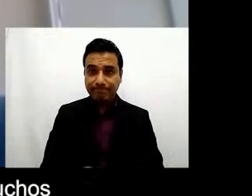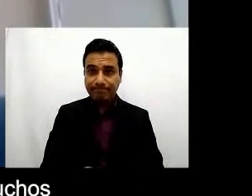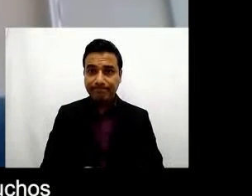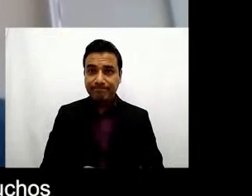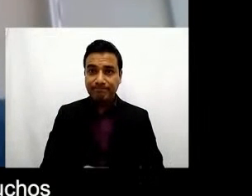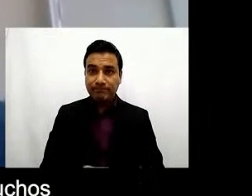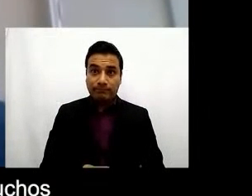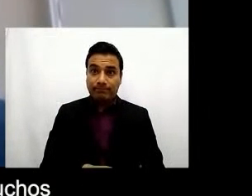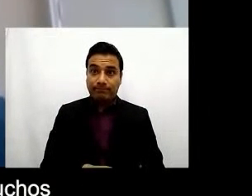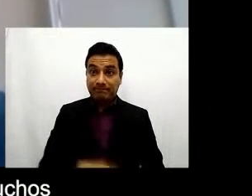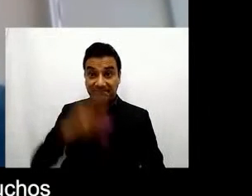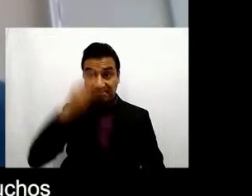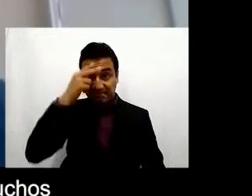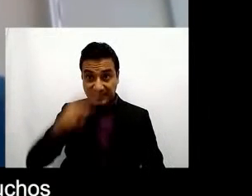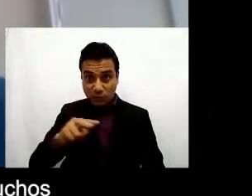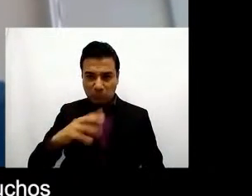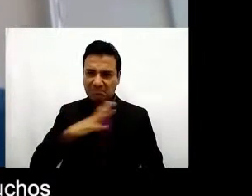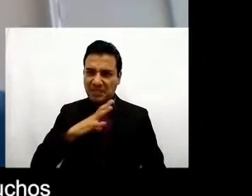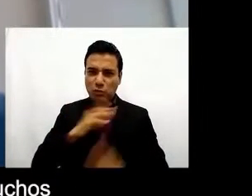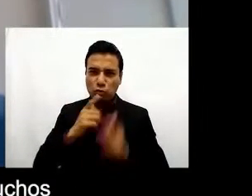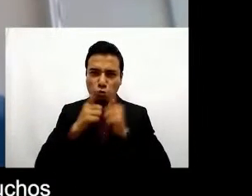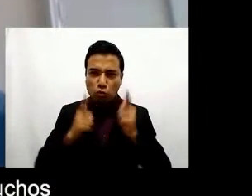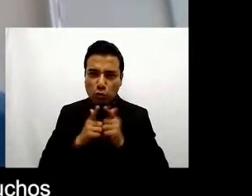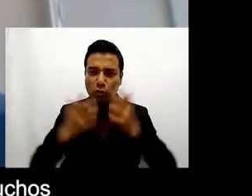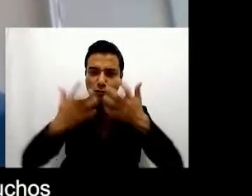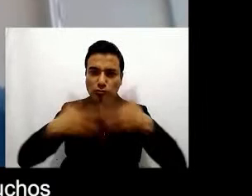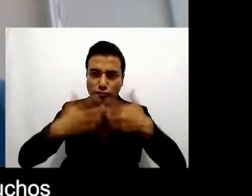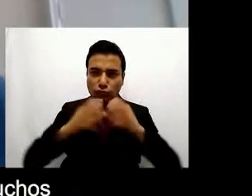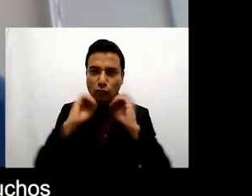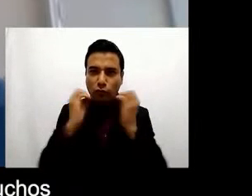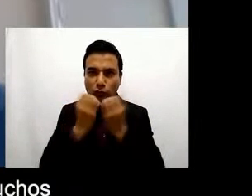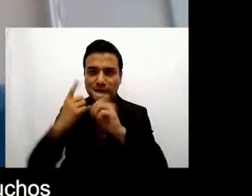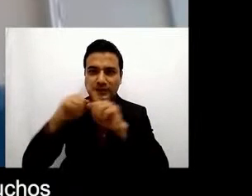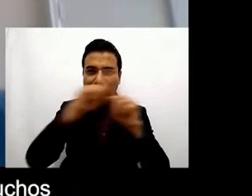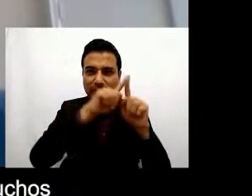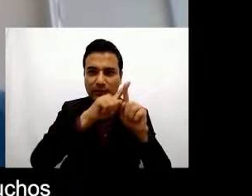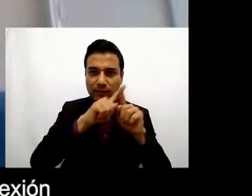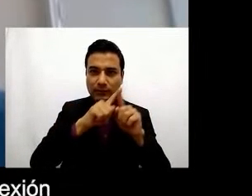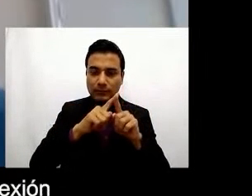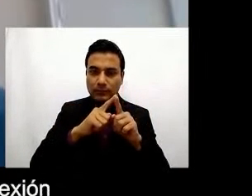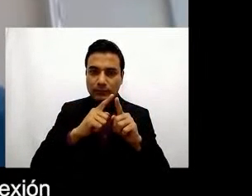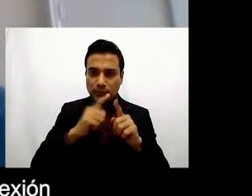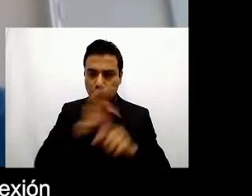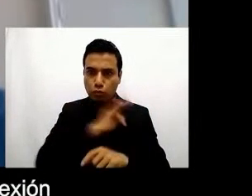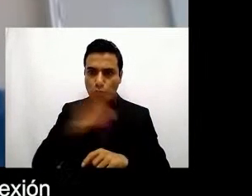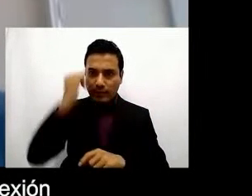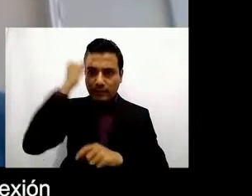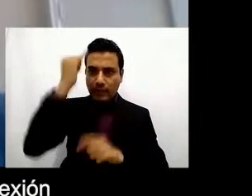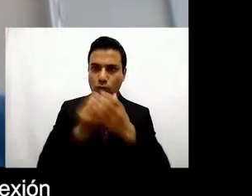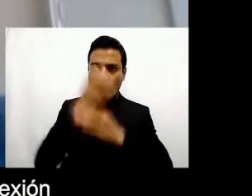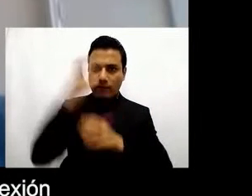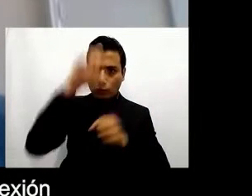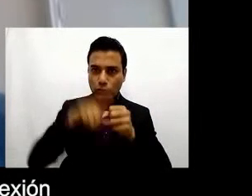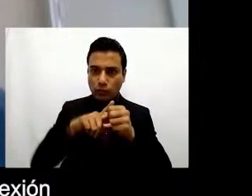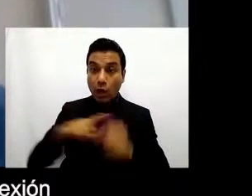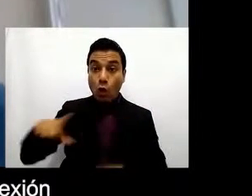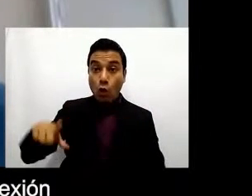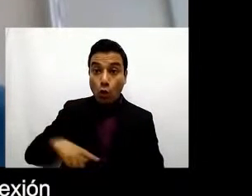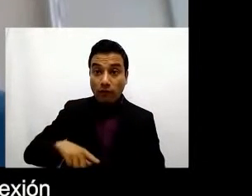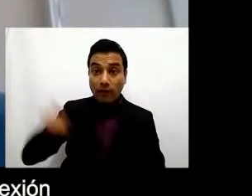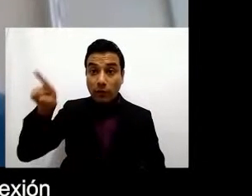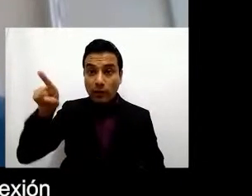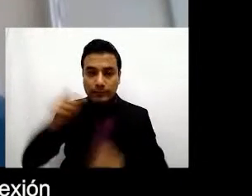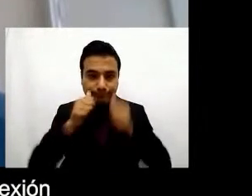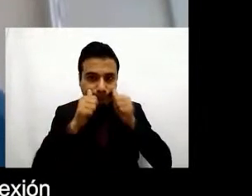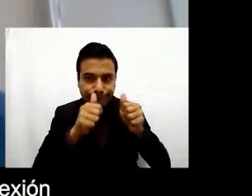muchos actores en México, que el Estado parece fingir no conocerla, ¿no? Y bueno, en